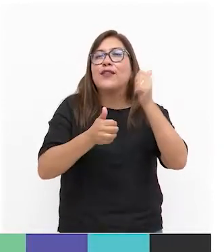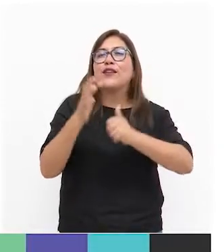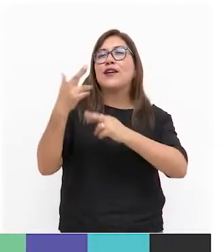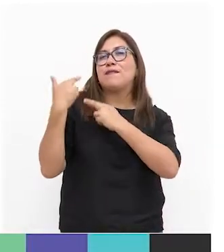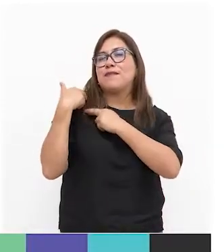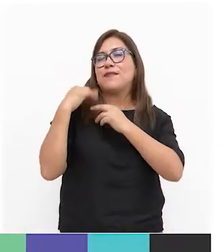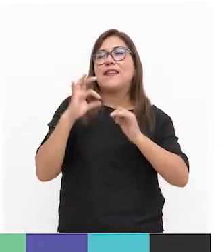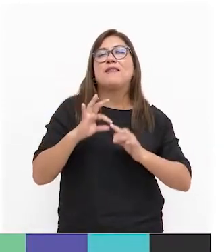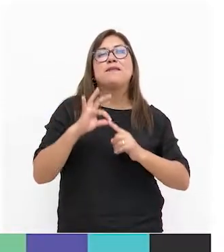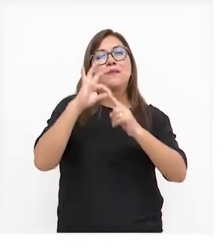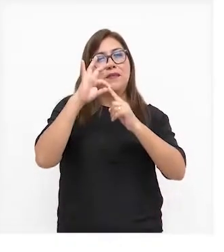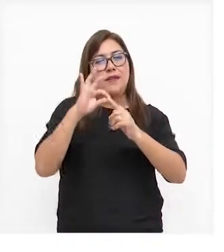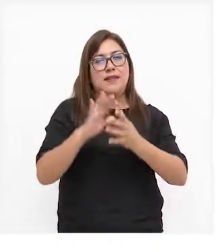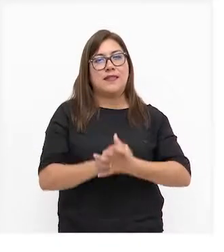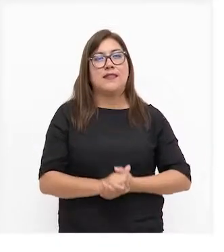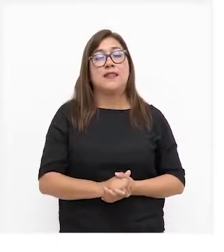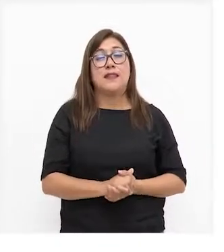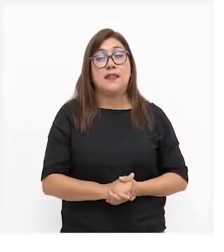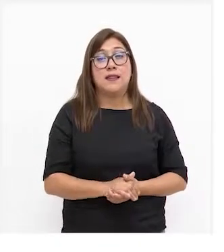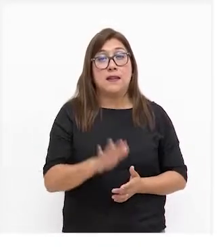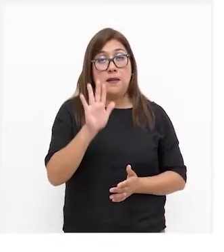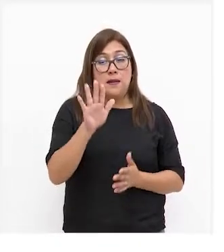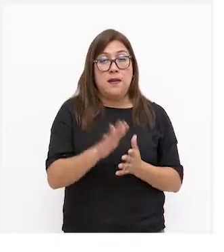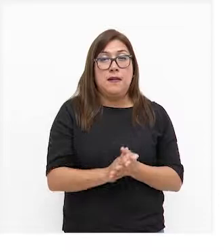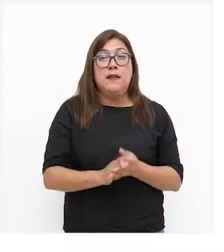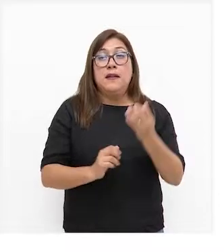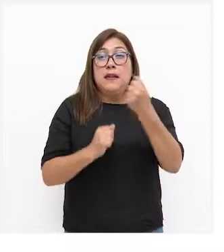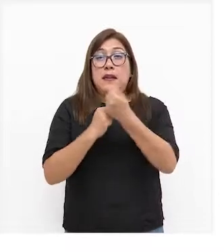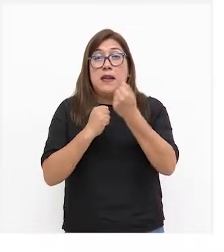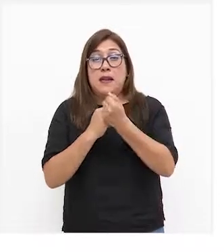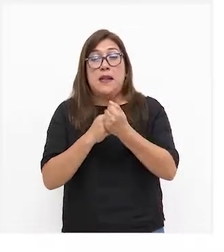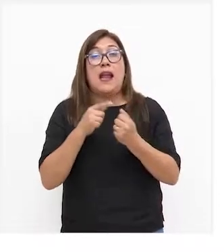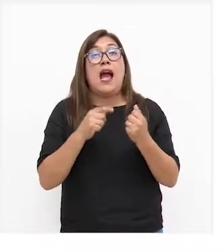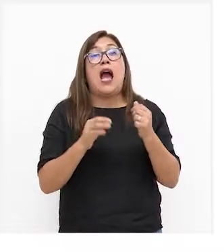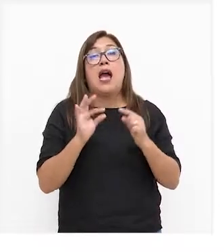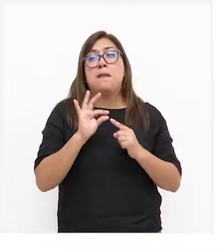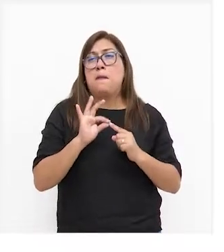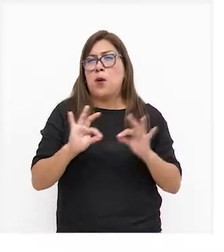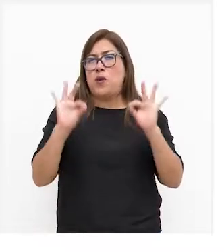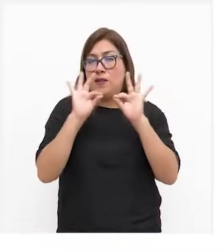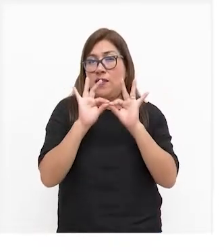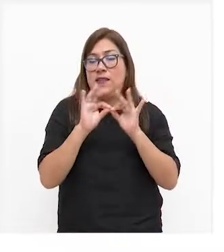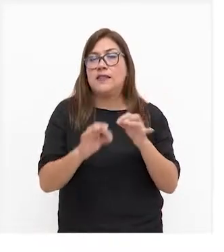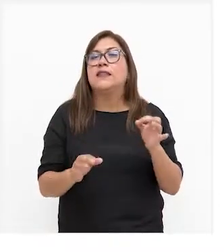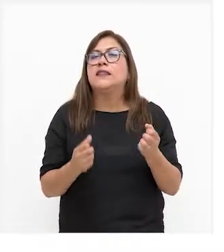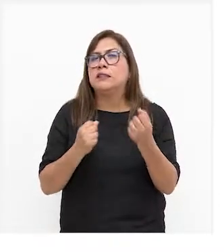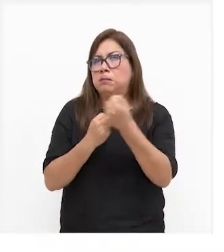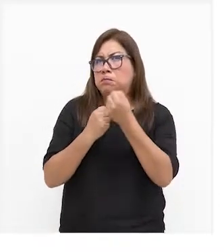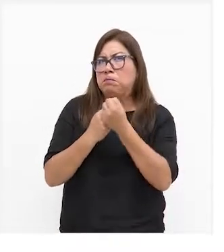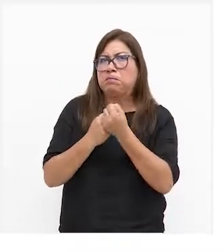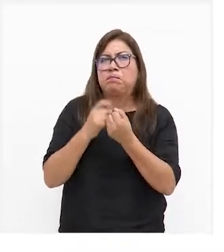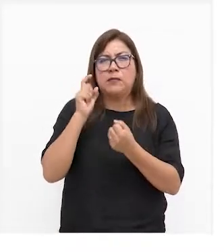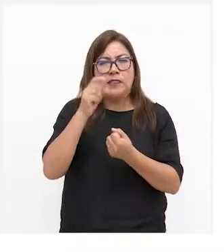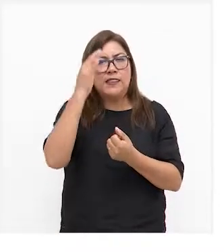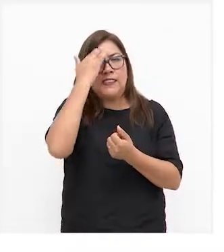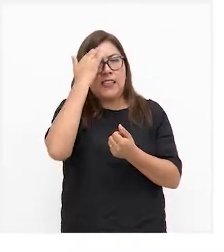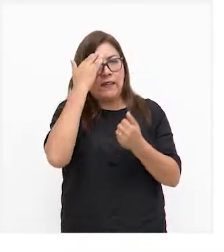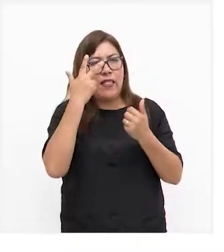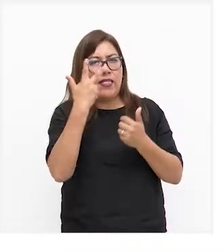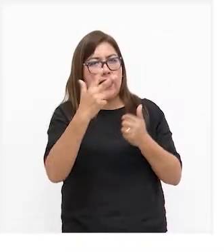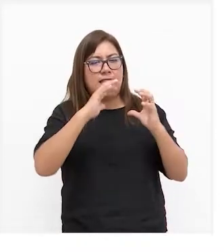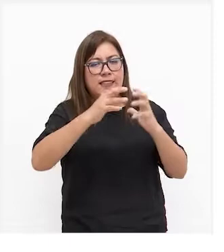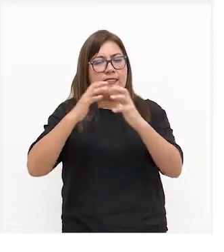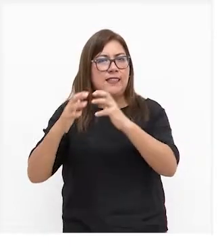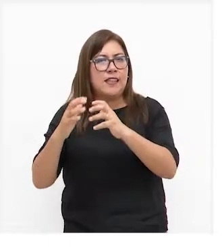apoyos excepcionales. Previo a explicar sobre los apoyos excepcionales, es importante diferenciar los tres tipos